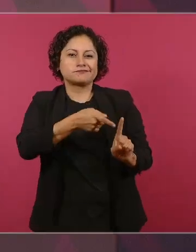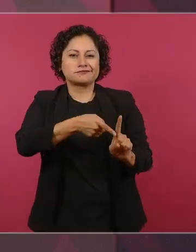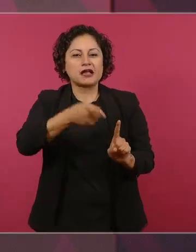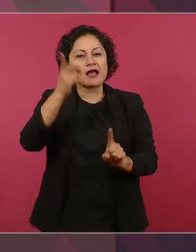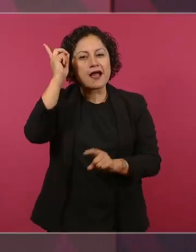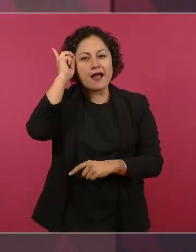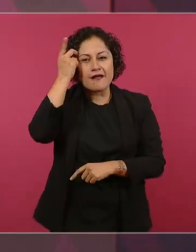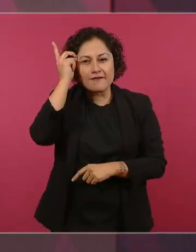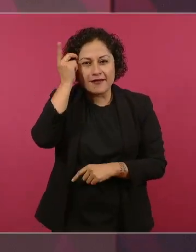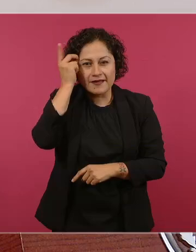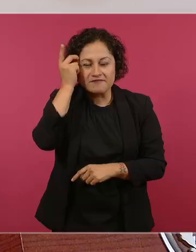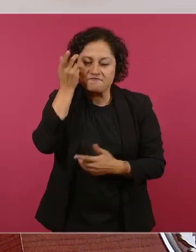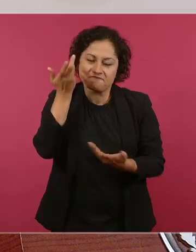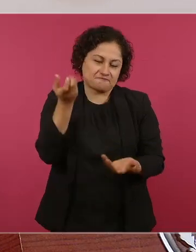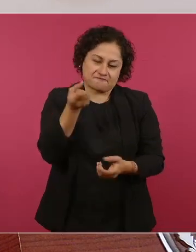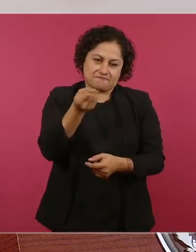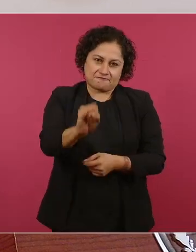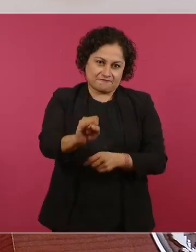Y